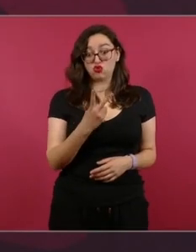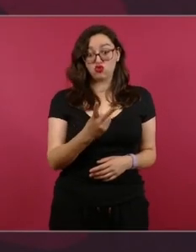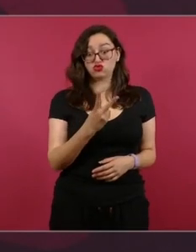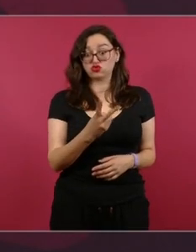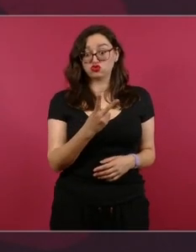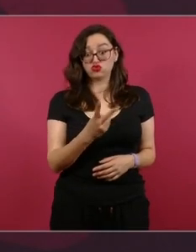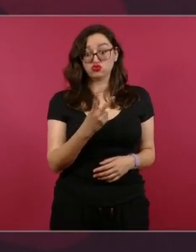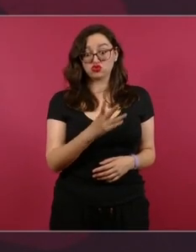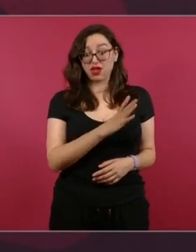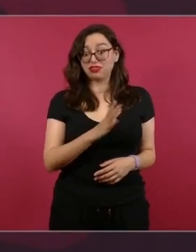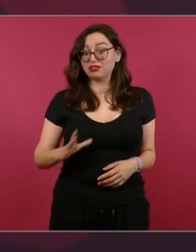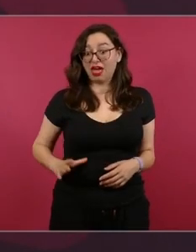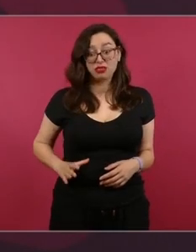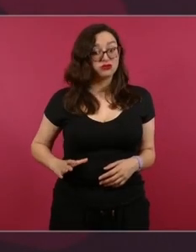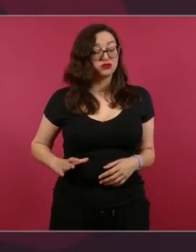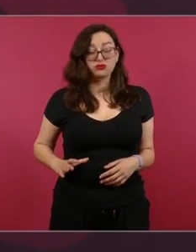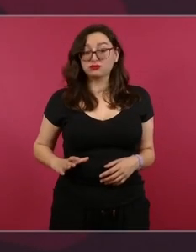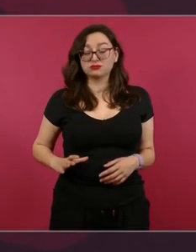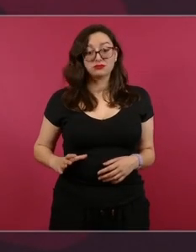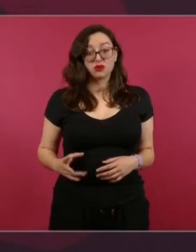a candidatos,